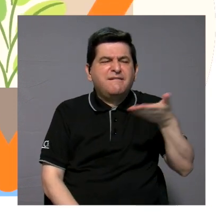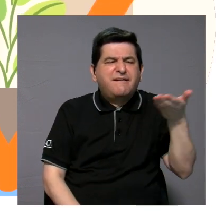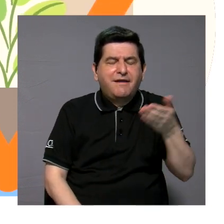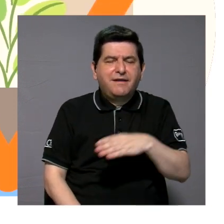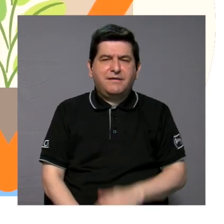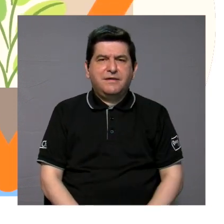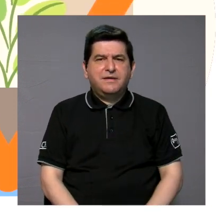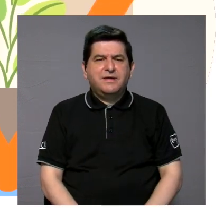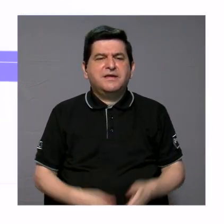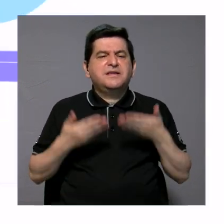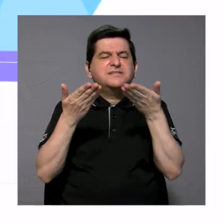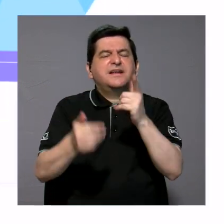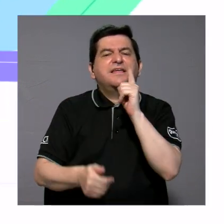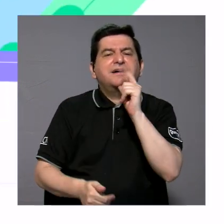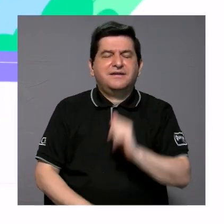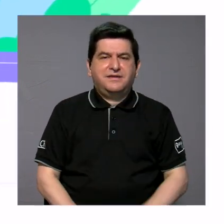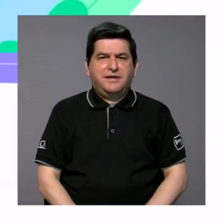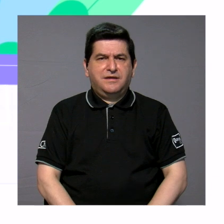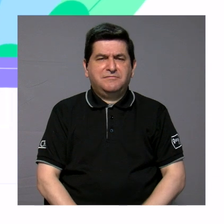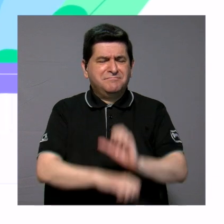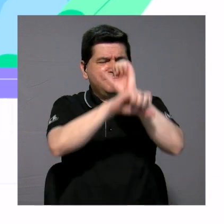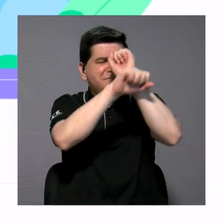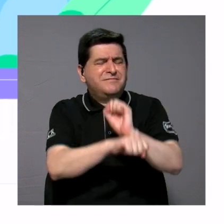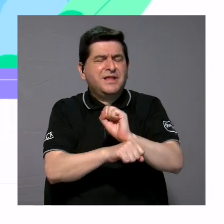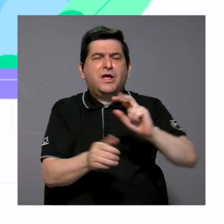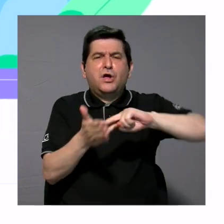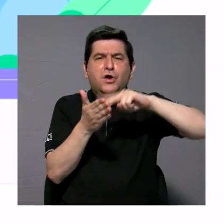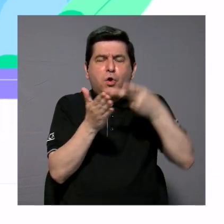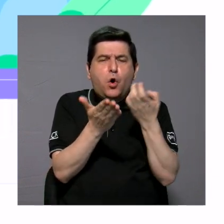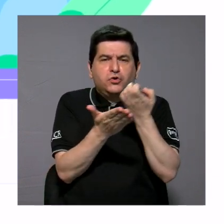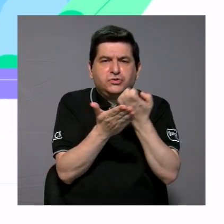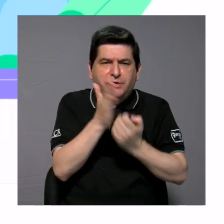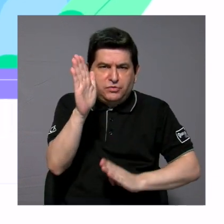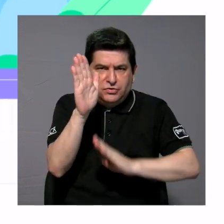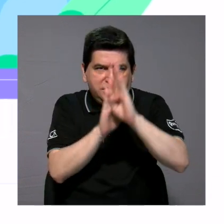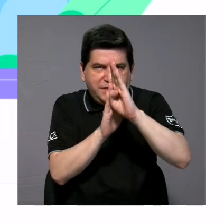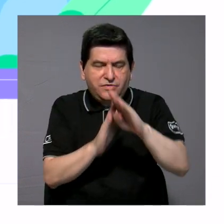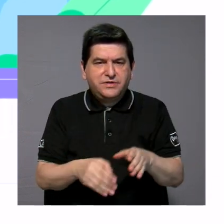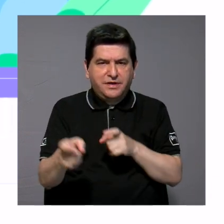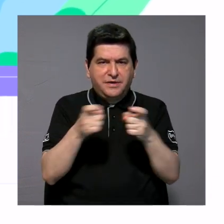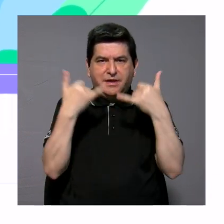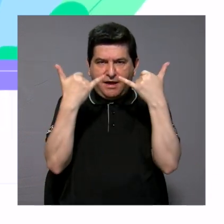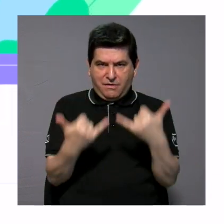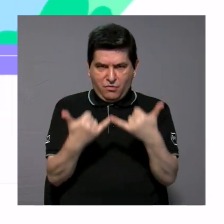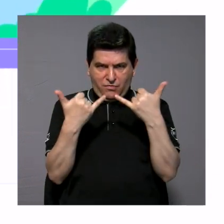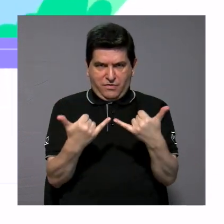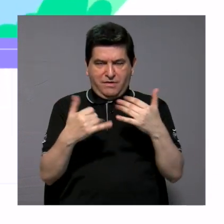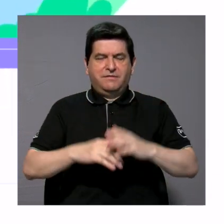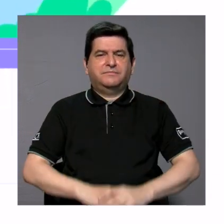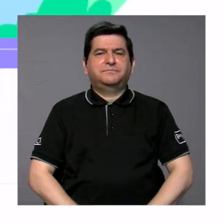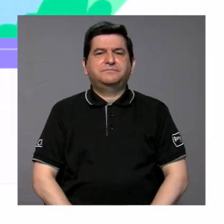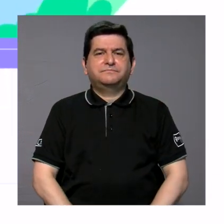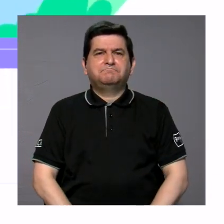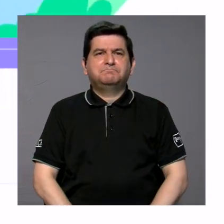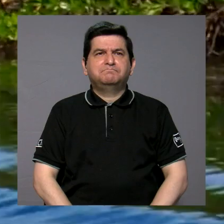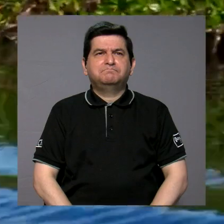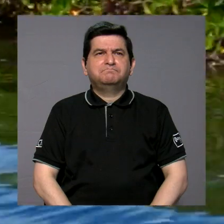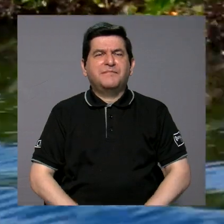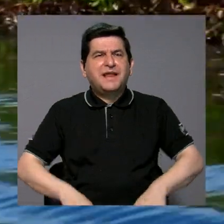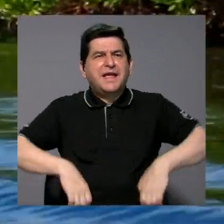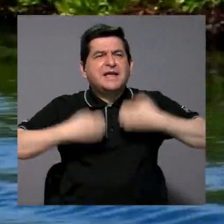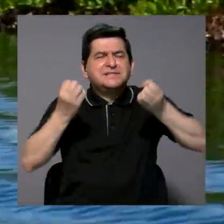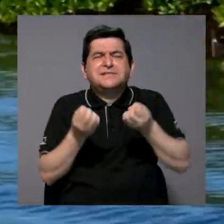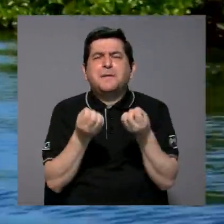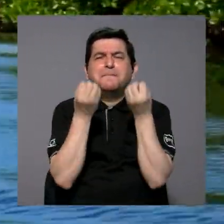producimos. Tradicionalmente, cuando se desarrollaron los conceptos económicos que manejamos en la actualidad, había